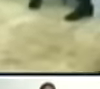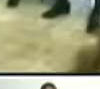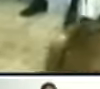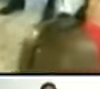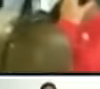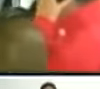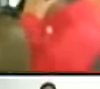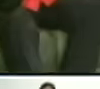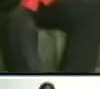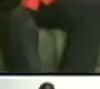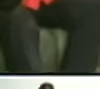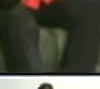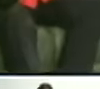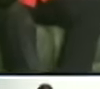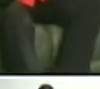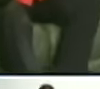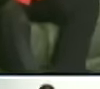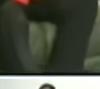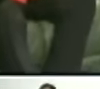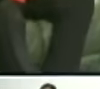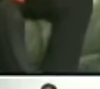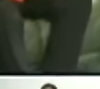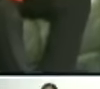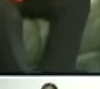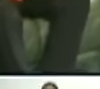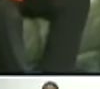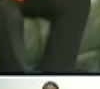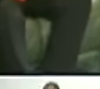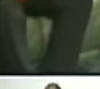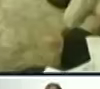rumbo a objetivos superiores